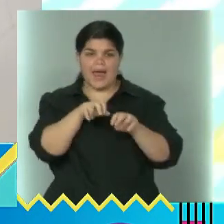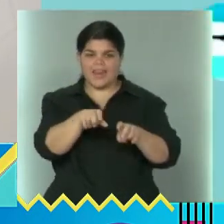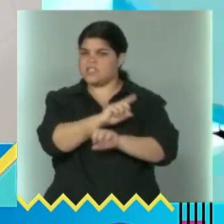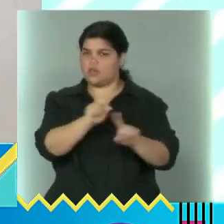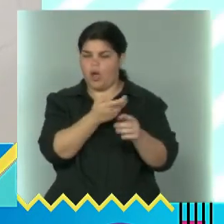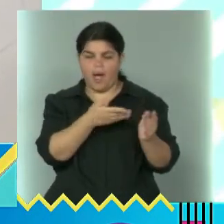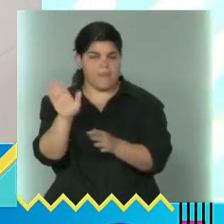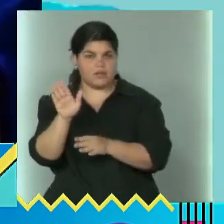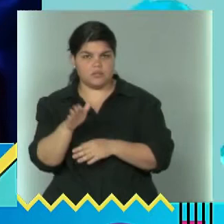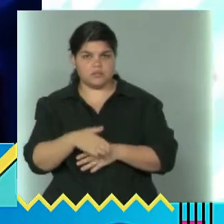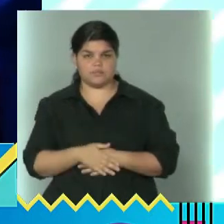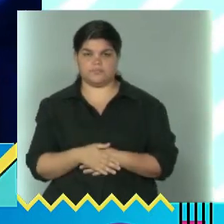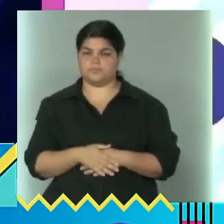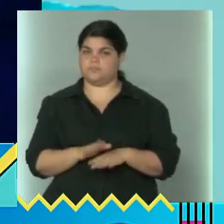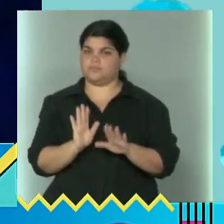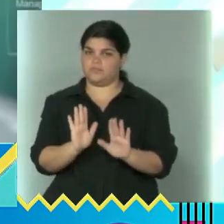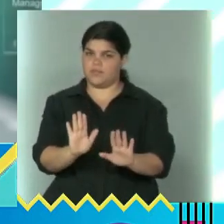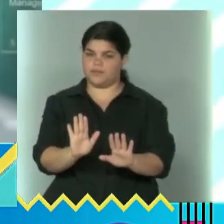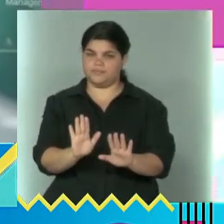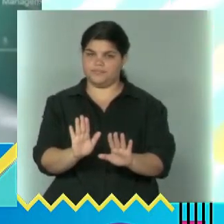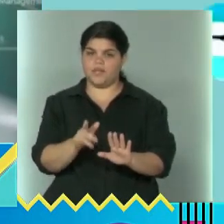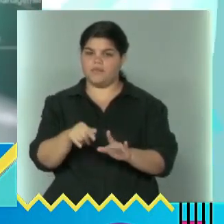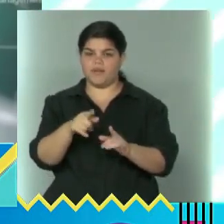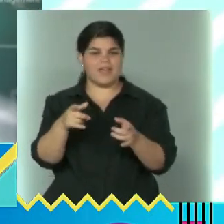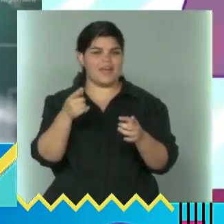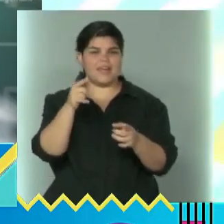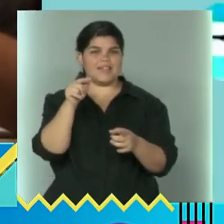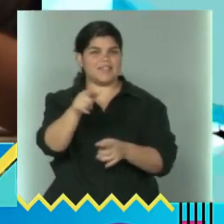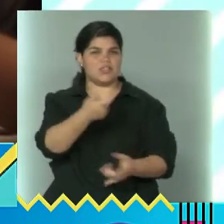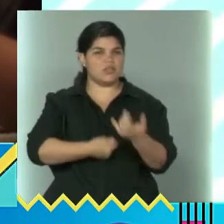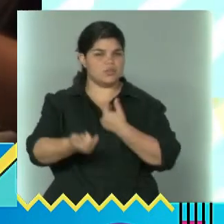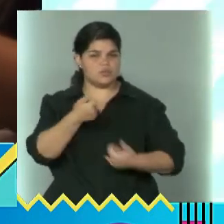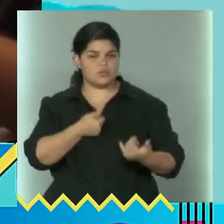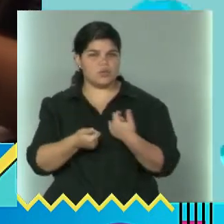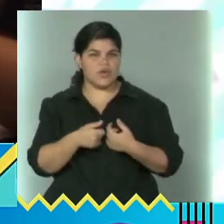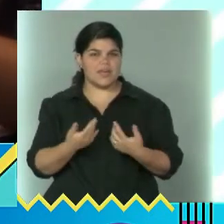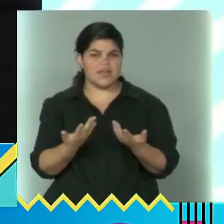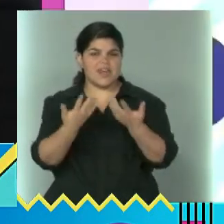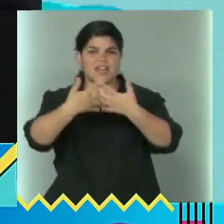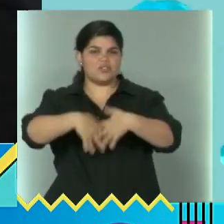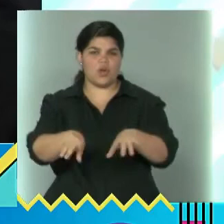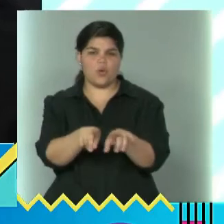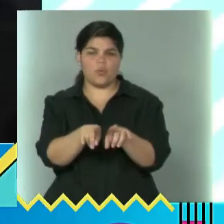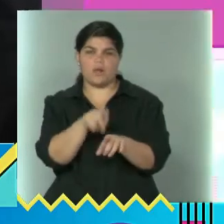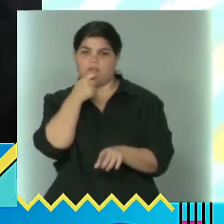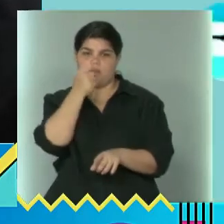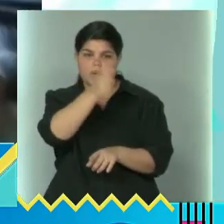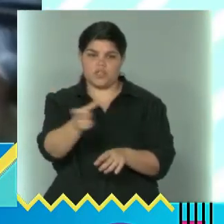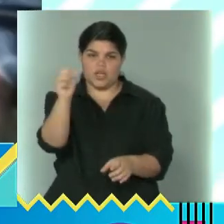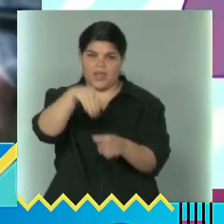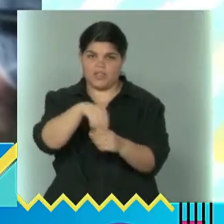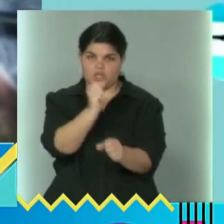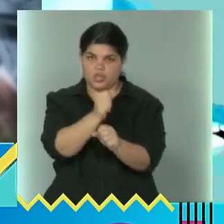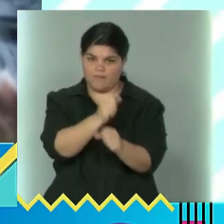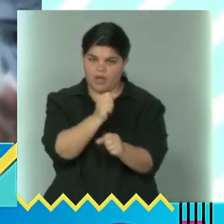generar? A ver, va totalmente en línea con que el empleado sea feliz. Ahora, si me preguntas si todos los empresarios